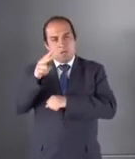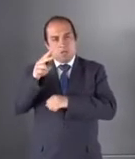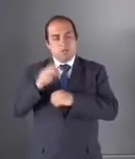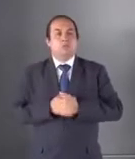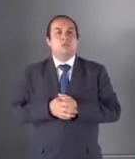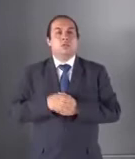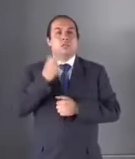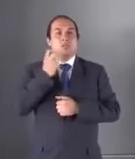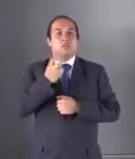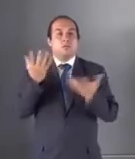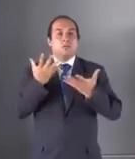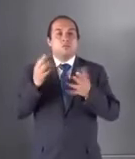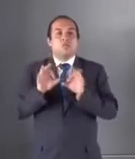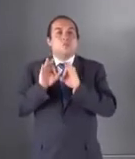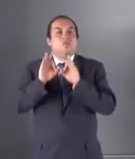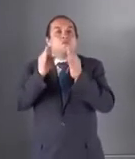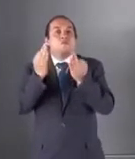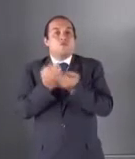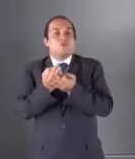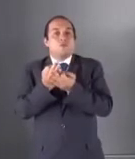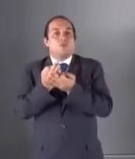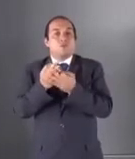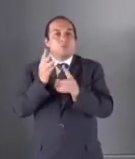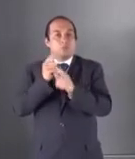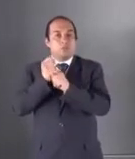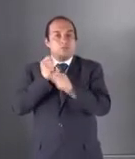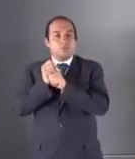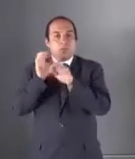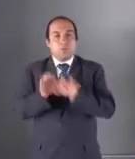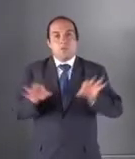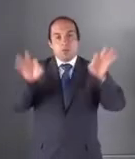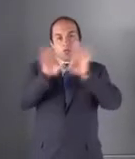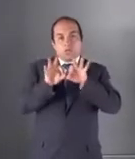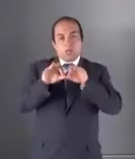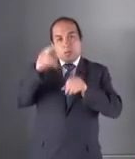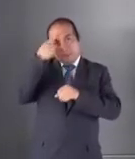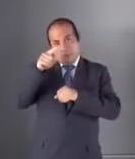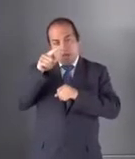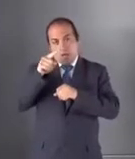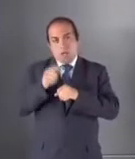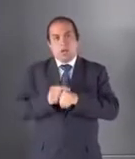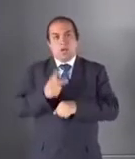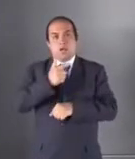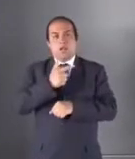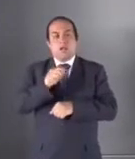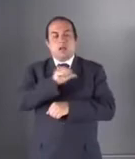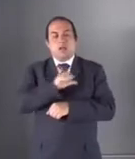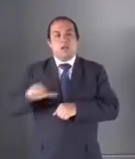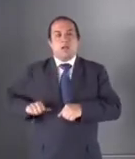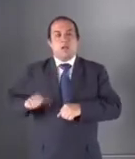un medio de transporte fundamental para la alcaldía de Gustavo Madero, este cablebús.